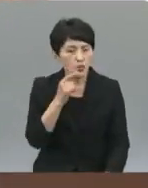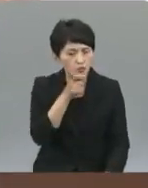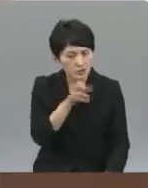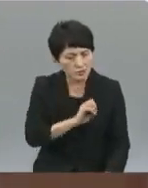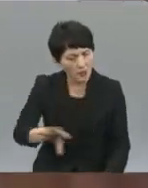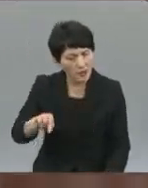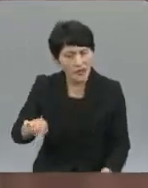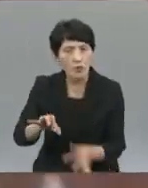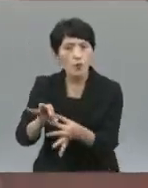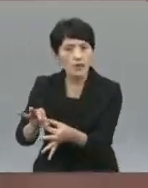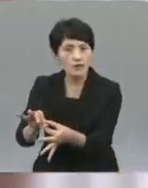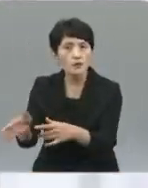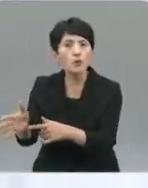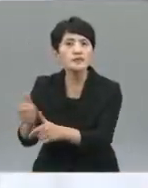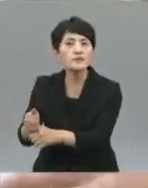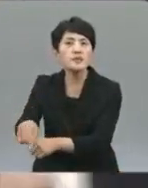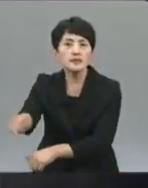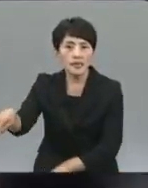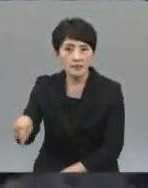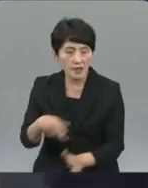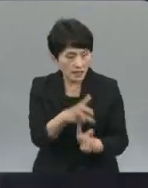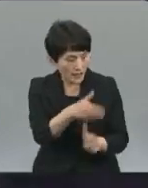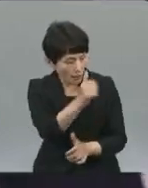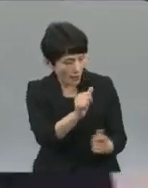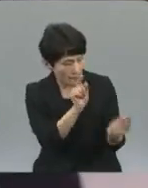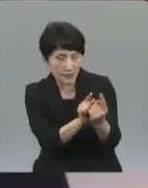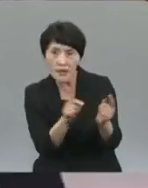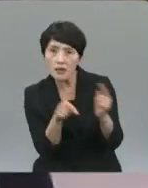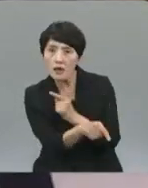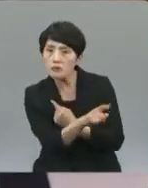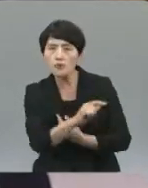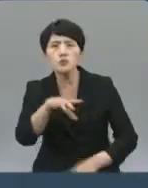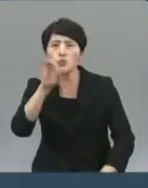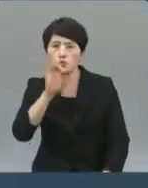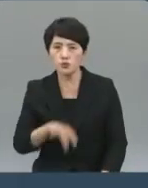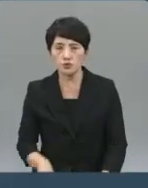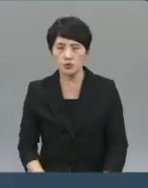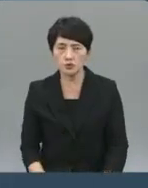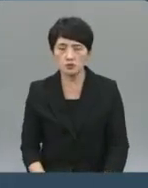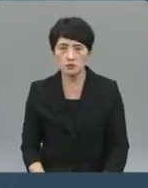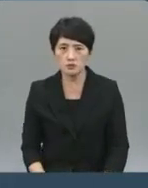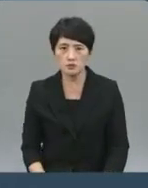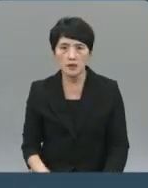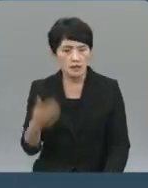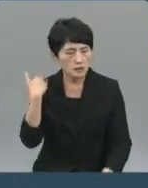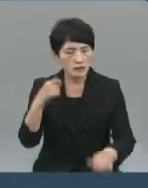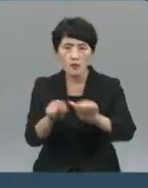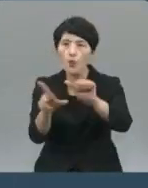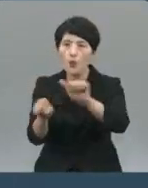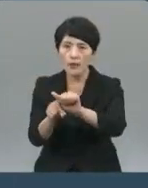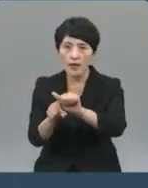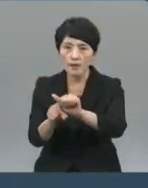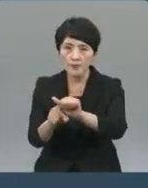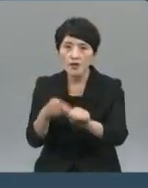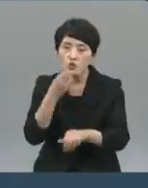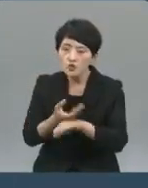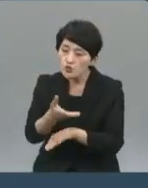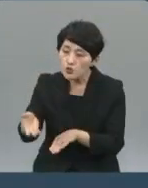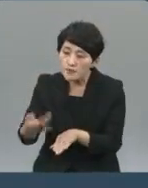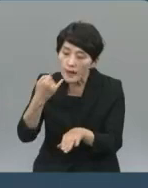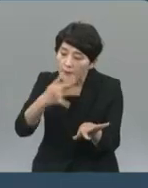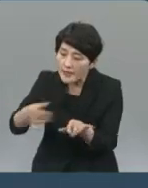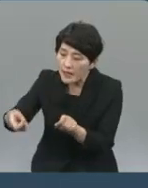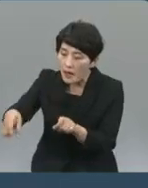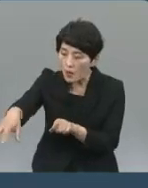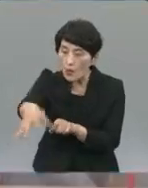detallaron que han activado un sistema de rastreo de productos de origen japonés ya en circulación en el mercado surcoreano que permite hacer